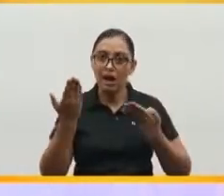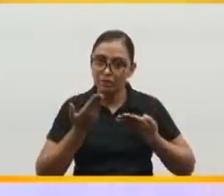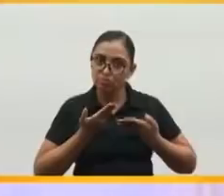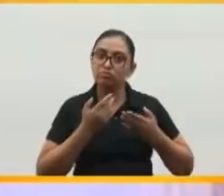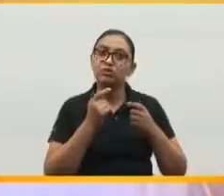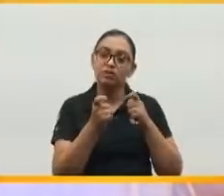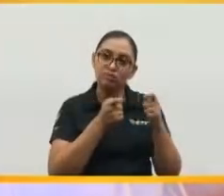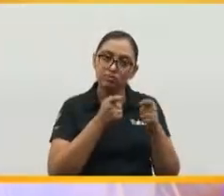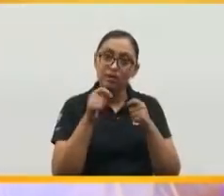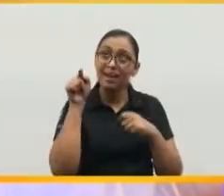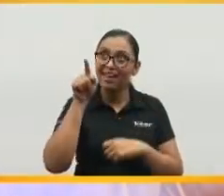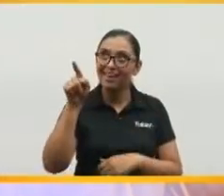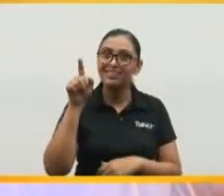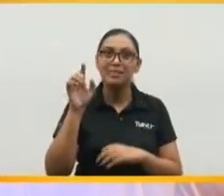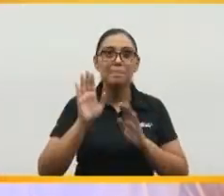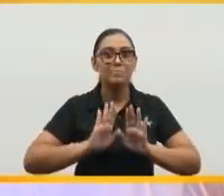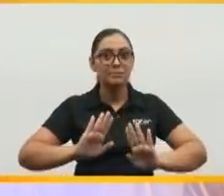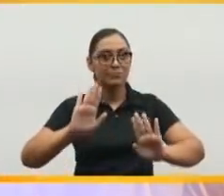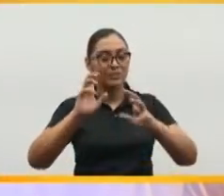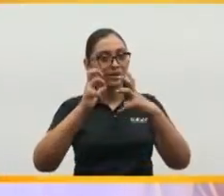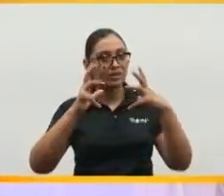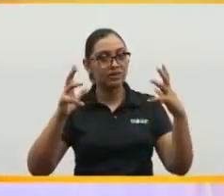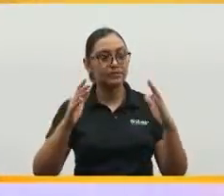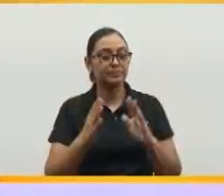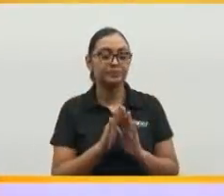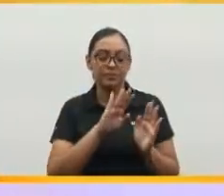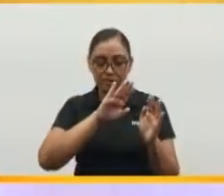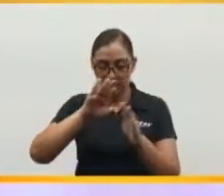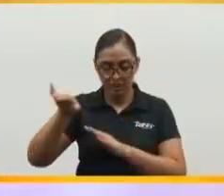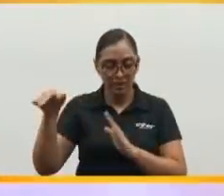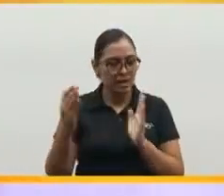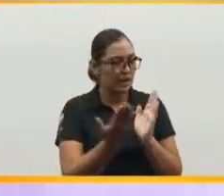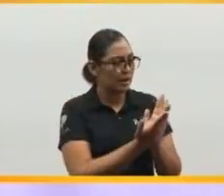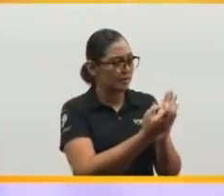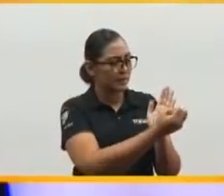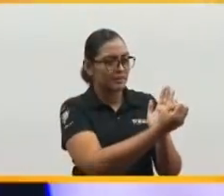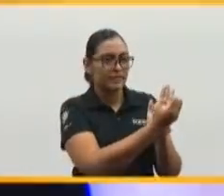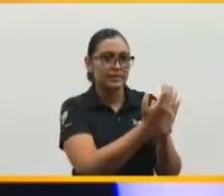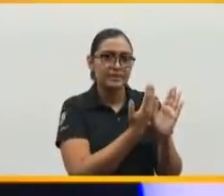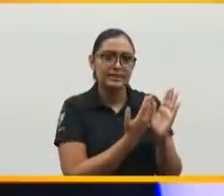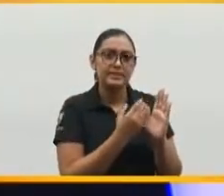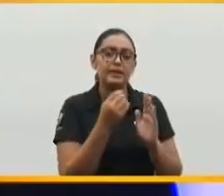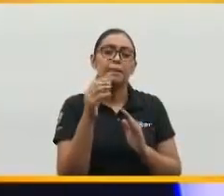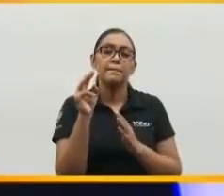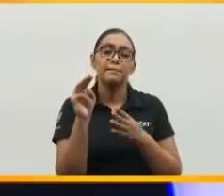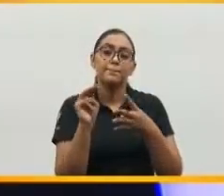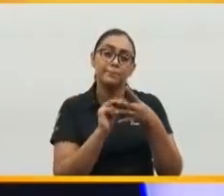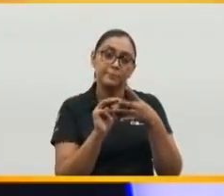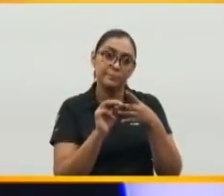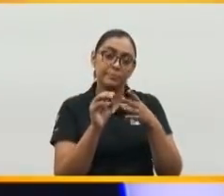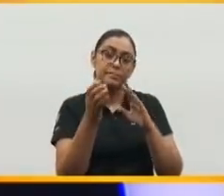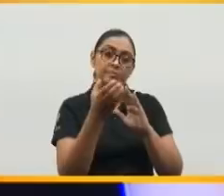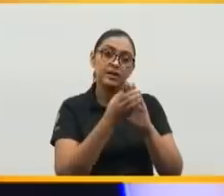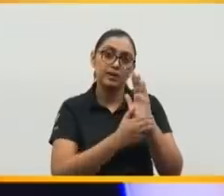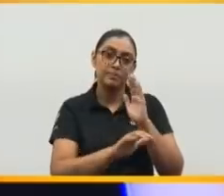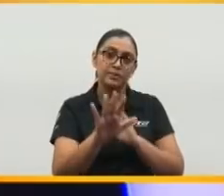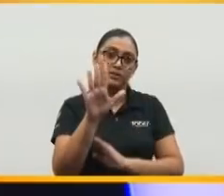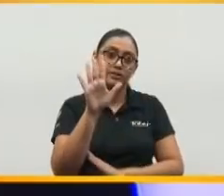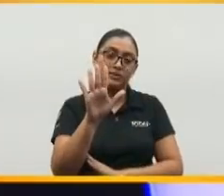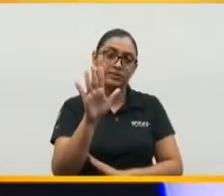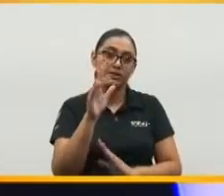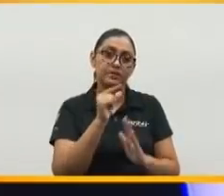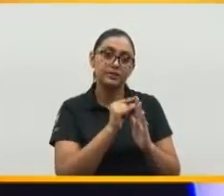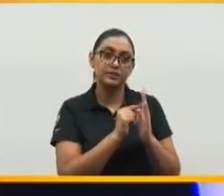el milagro más grande. La palabra nos dice, si me acompaña en la narrativa de Marcos capítulo 5 versículo 21, y vino uno